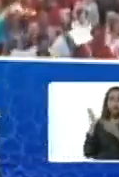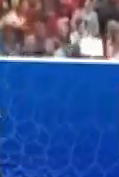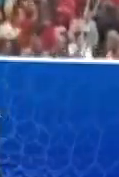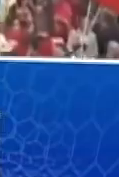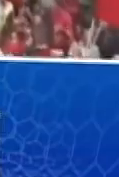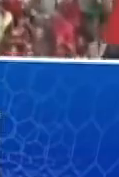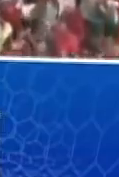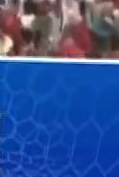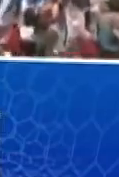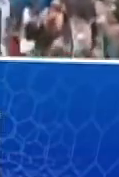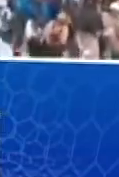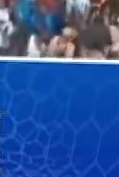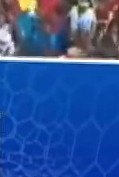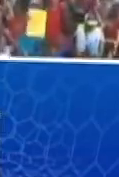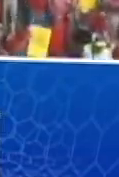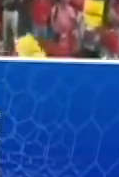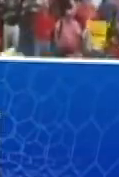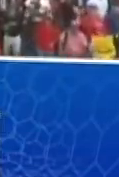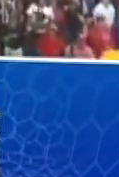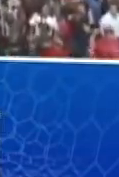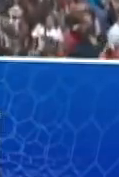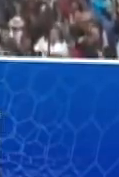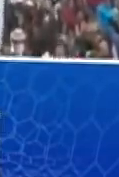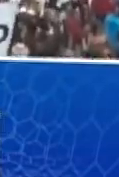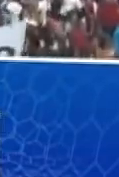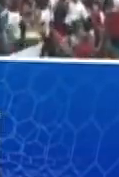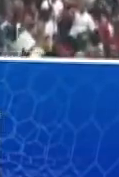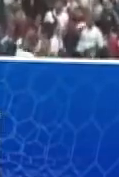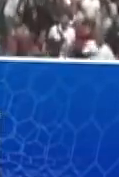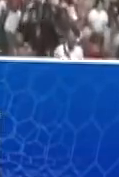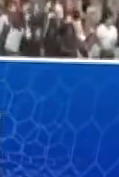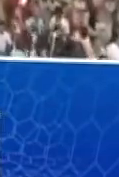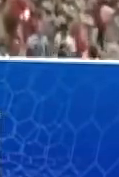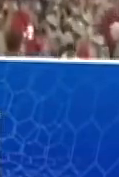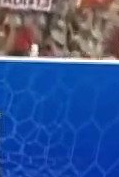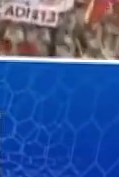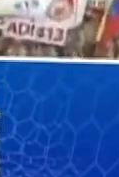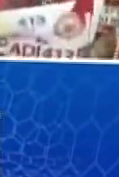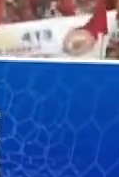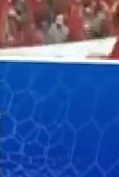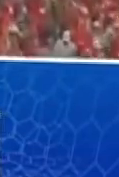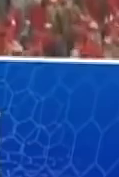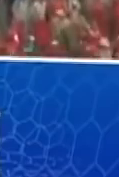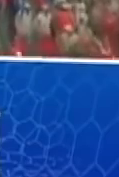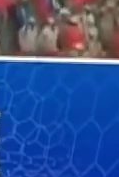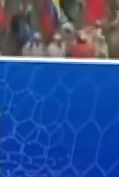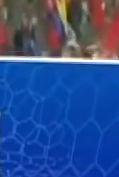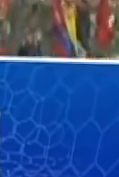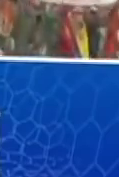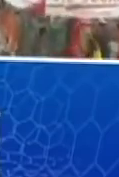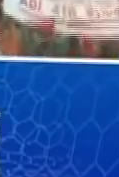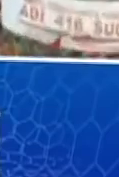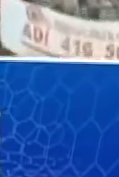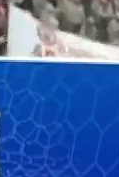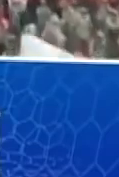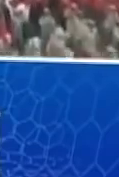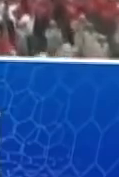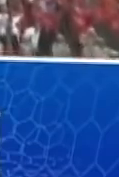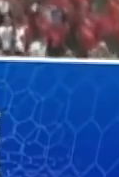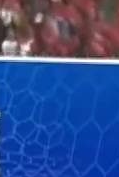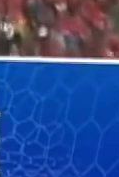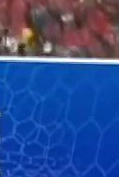fue a las 11 de la mañana. Todavía faltaba más de la mitad de la gente que